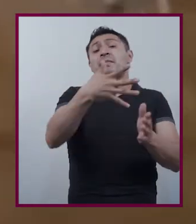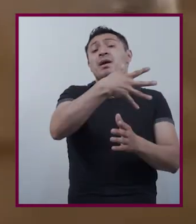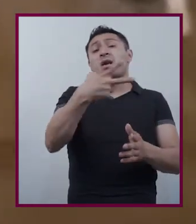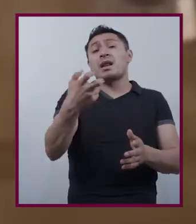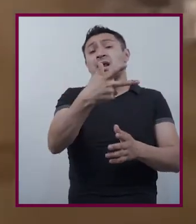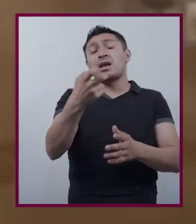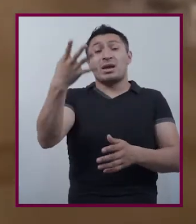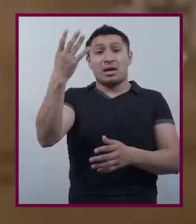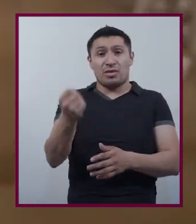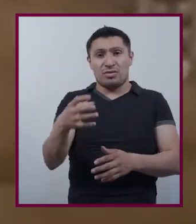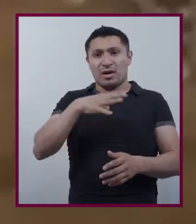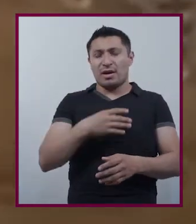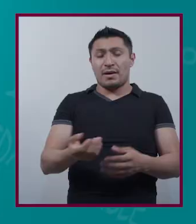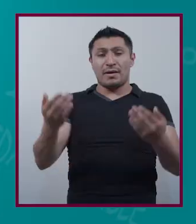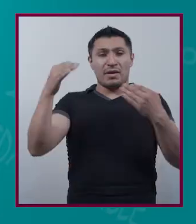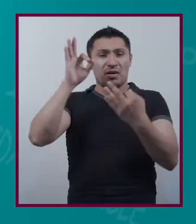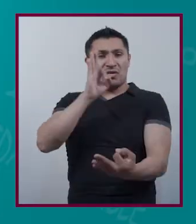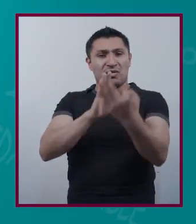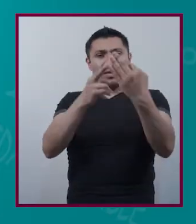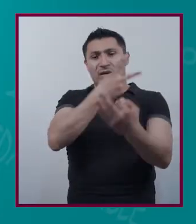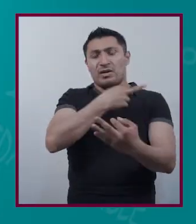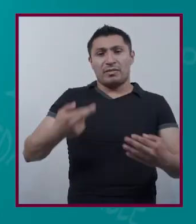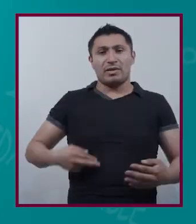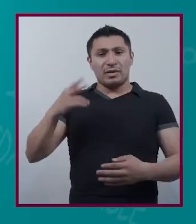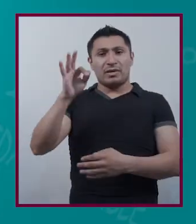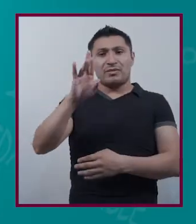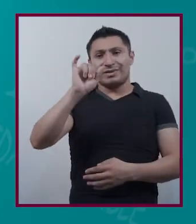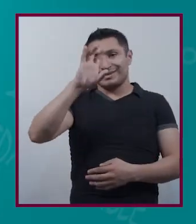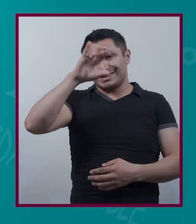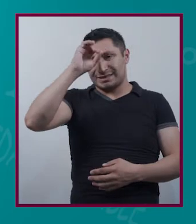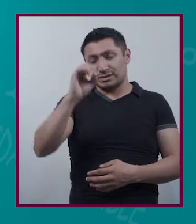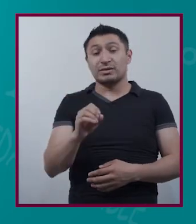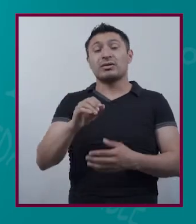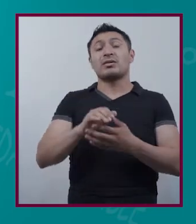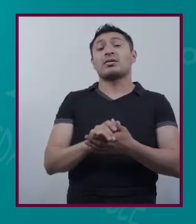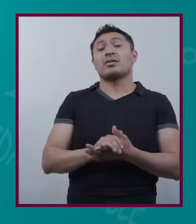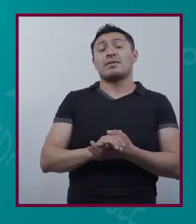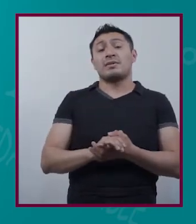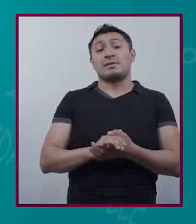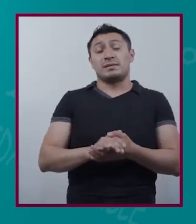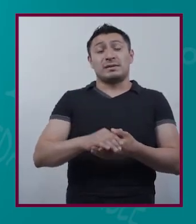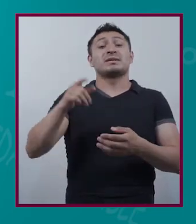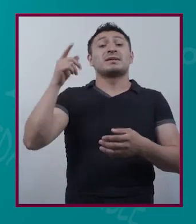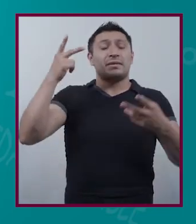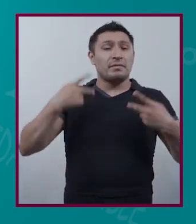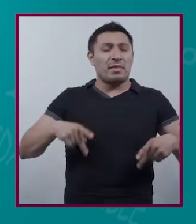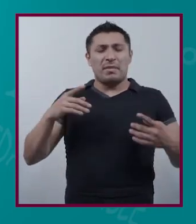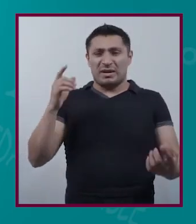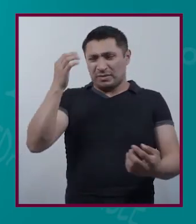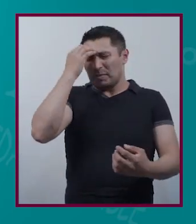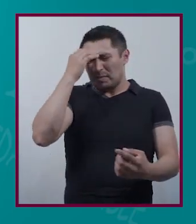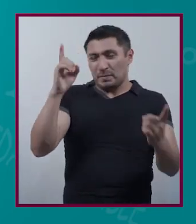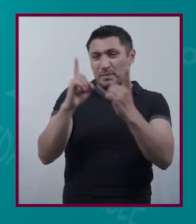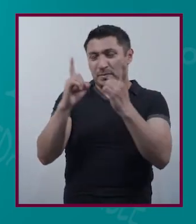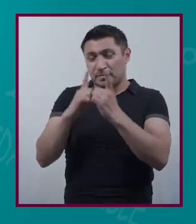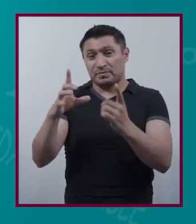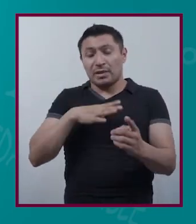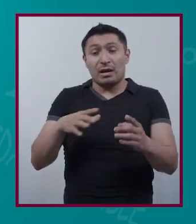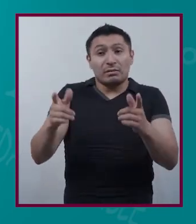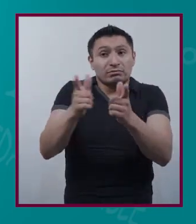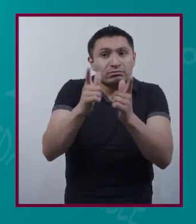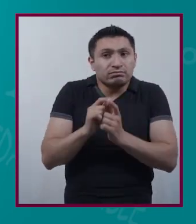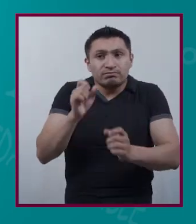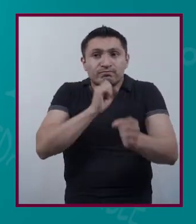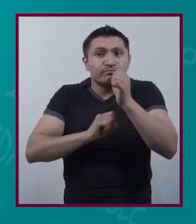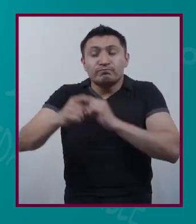1809 sostuvo frente al entonces virrey Francisco Javier de Lizana y Beaumont que personas cercanas a él estaban conspirando